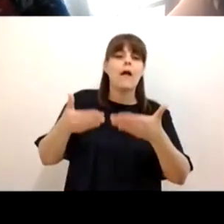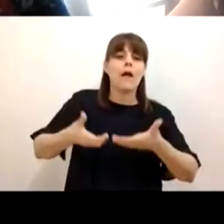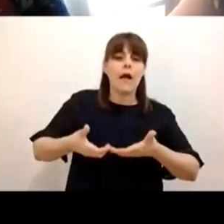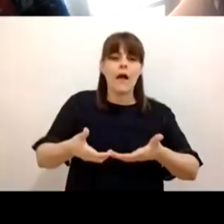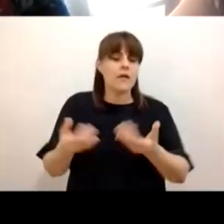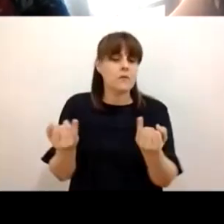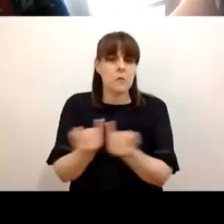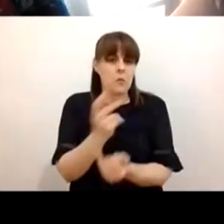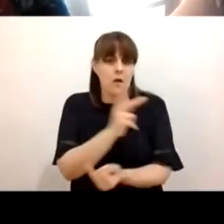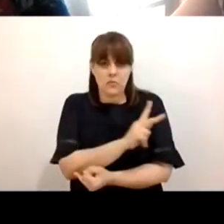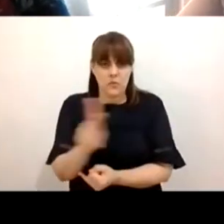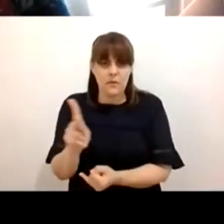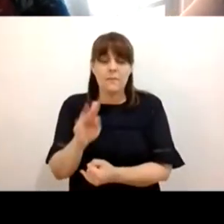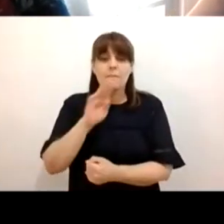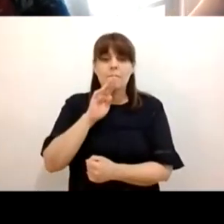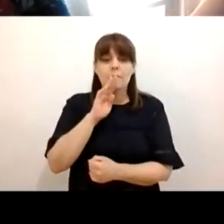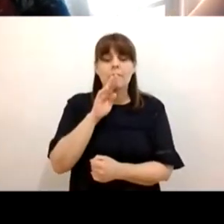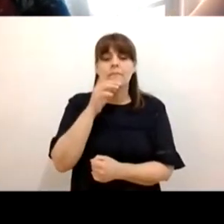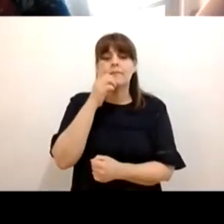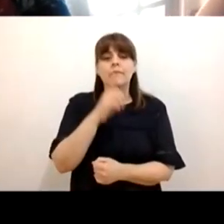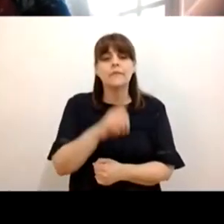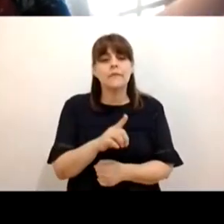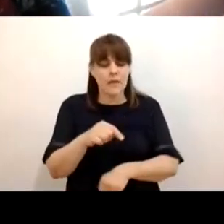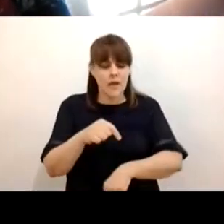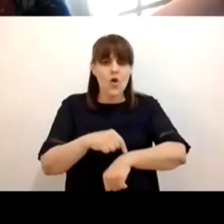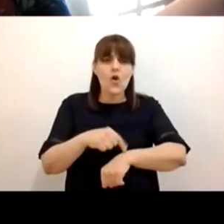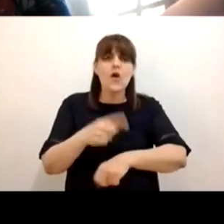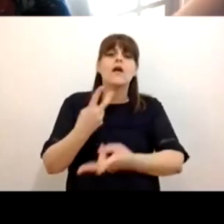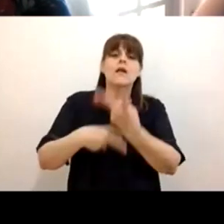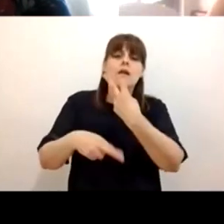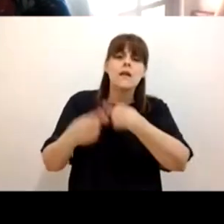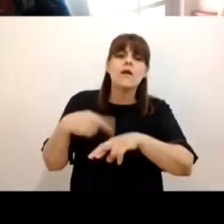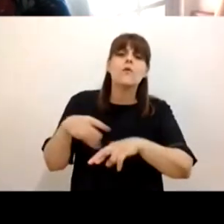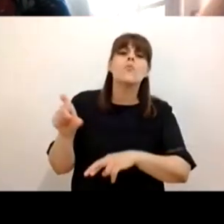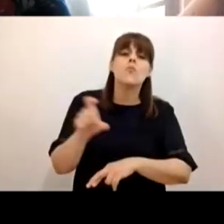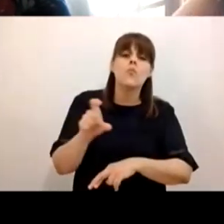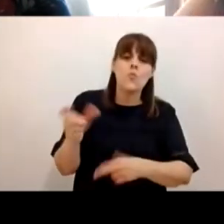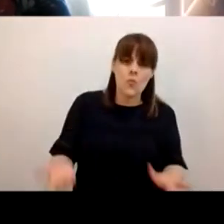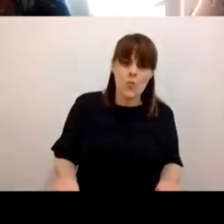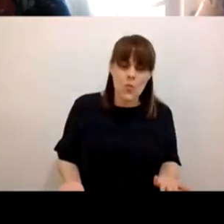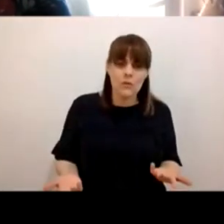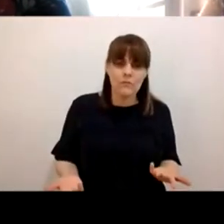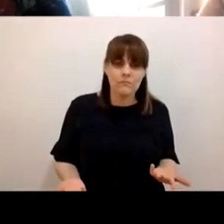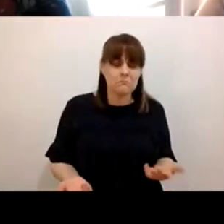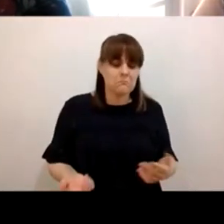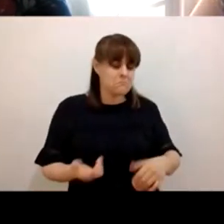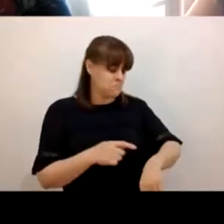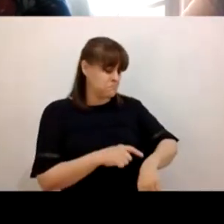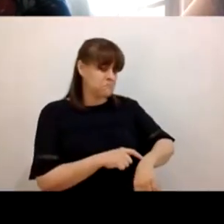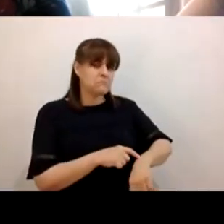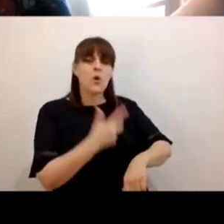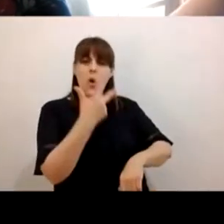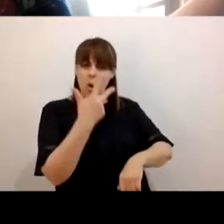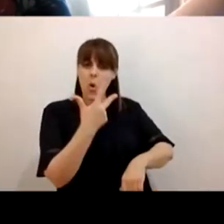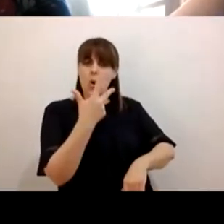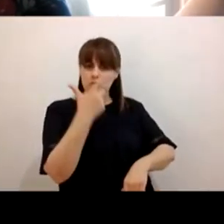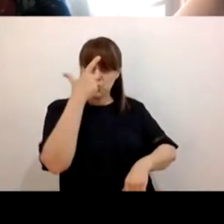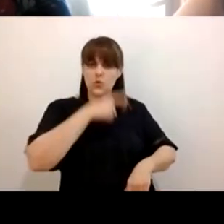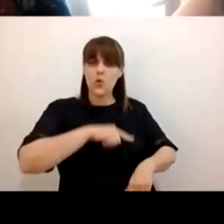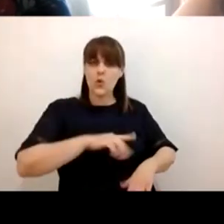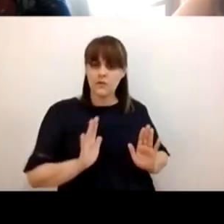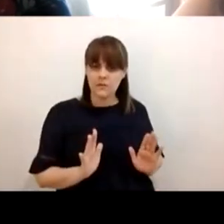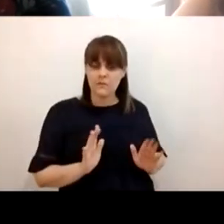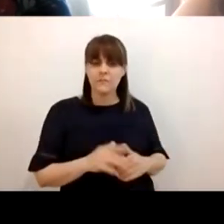y mi madre siempre me decía ¿a qué horas piensas volver? yo le decía a las 8 de la noche mamá vaya